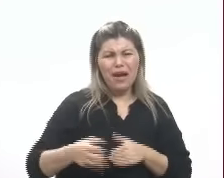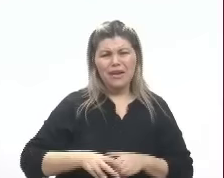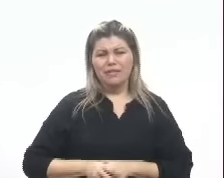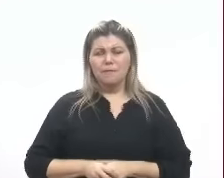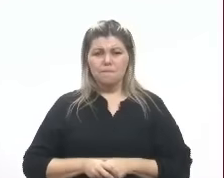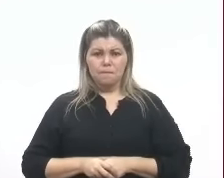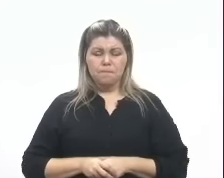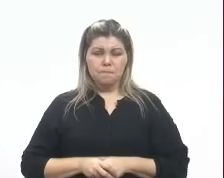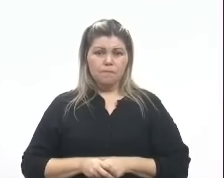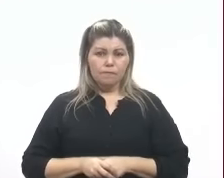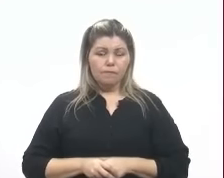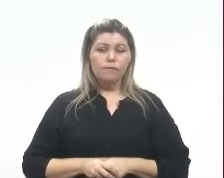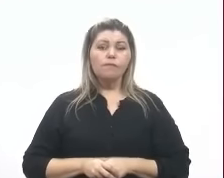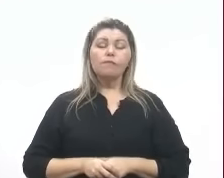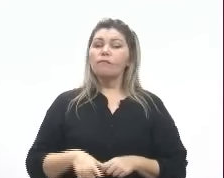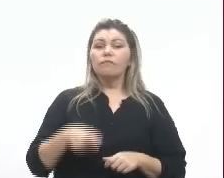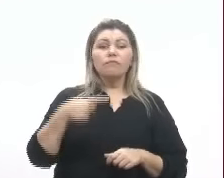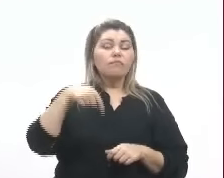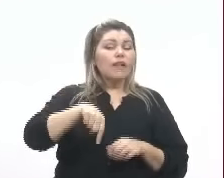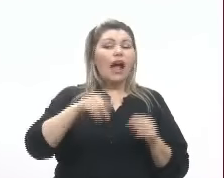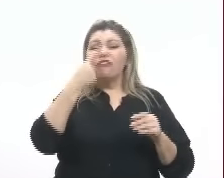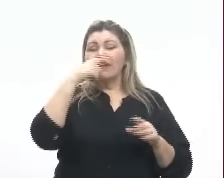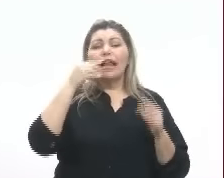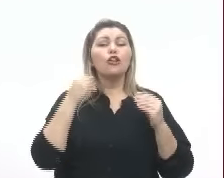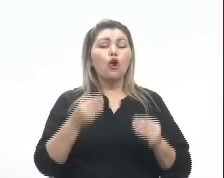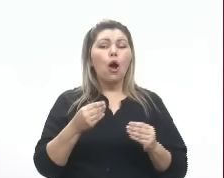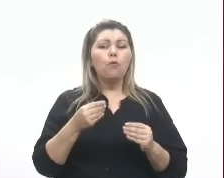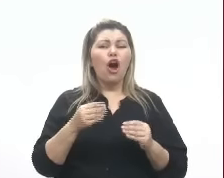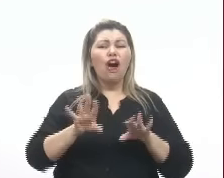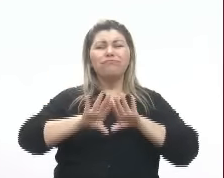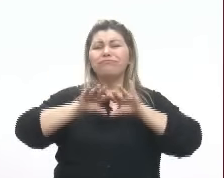¿Y cómo cierra este programa? Con represión.